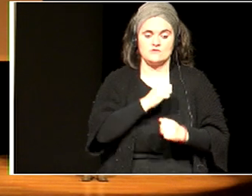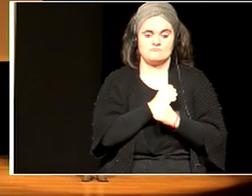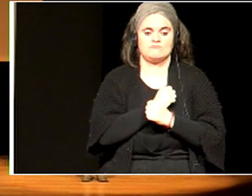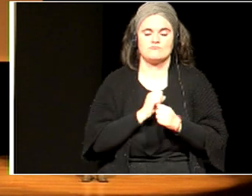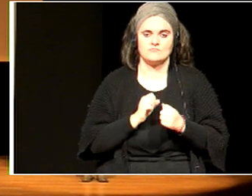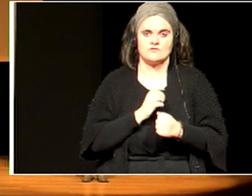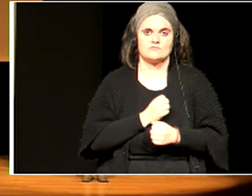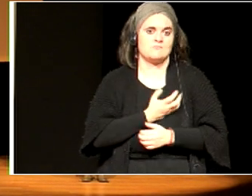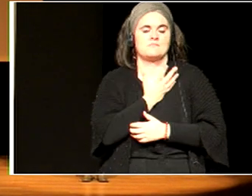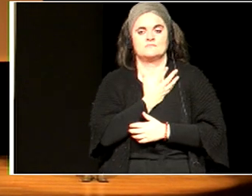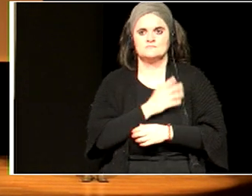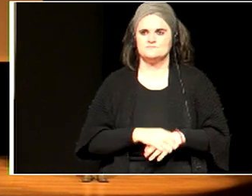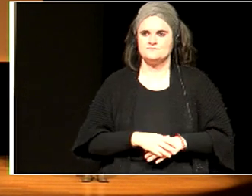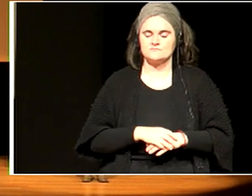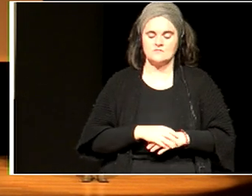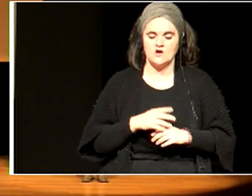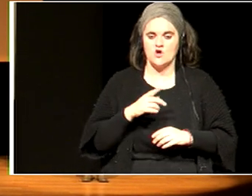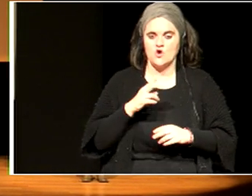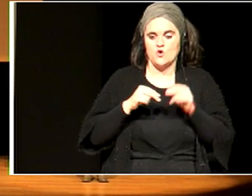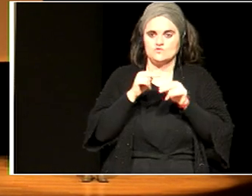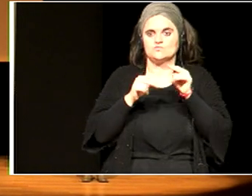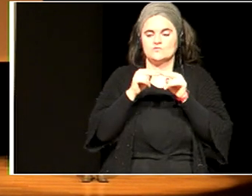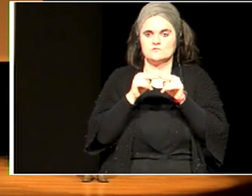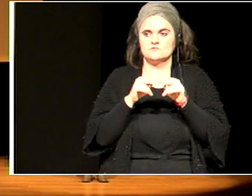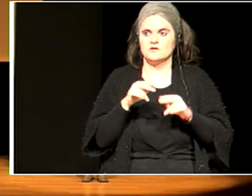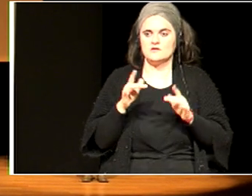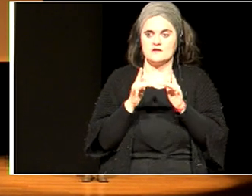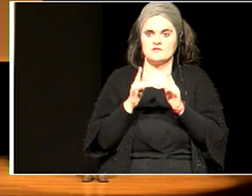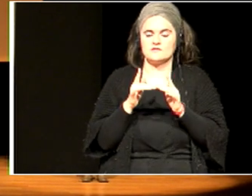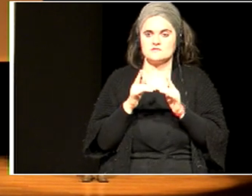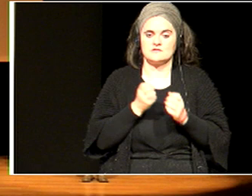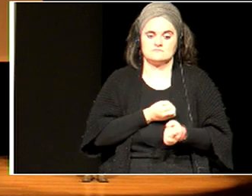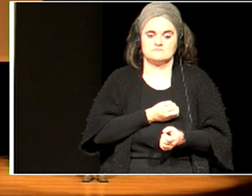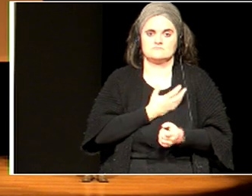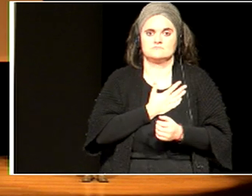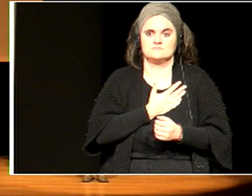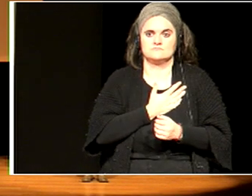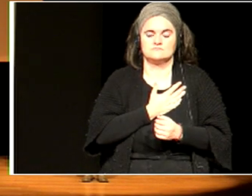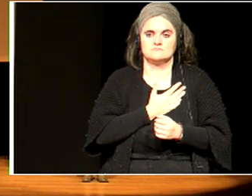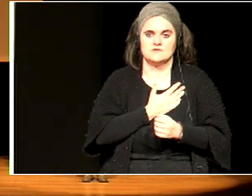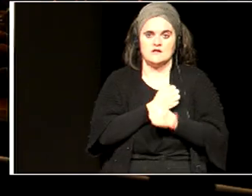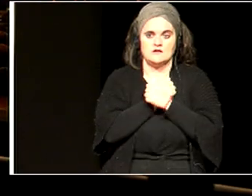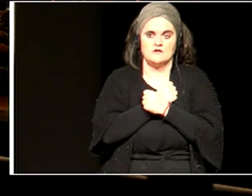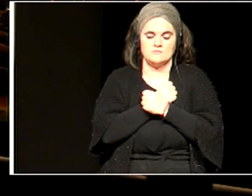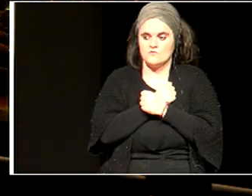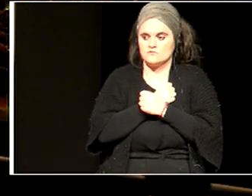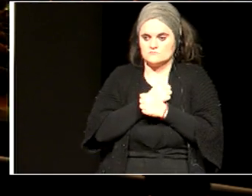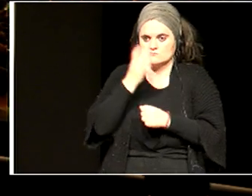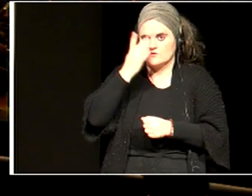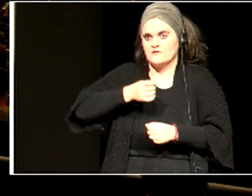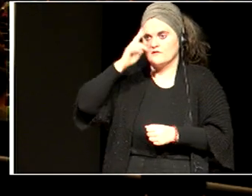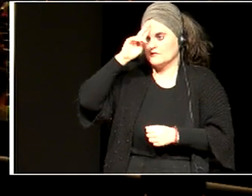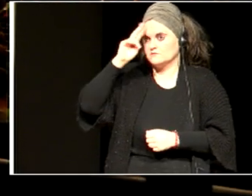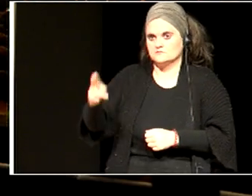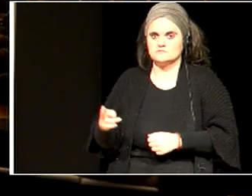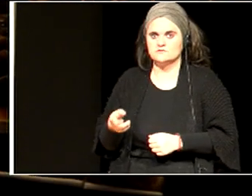nueva idea de amor una nueva idea de relaciones amorosas una idea de relaciones amorosas en igualdad una idea respetuosa una idea